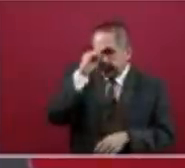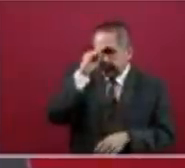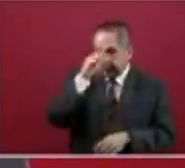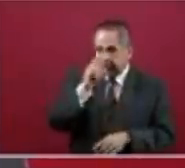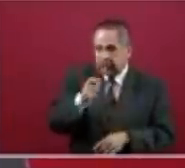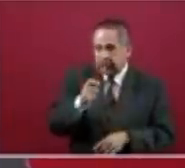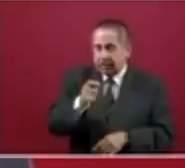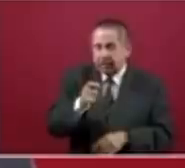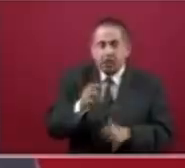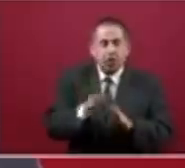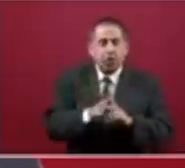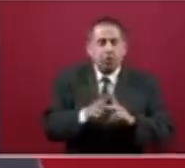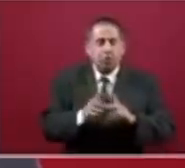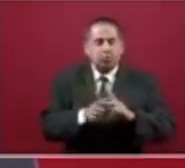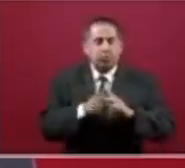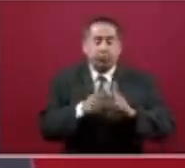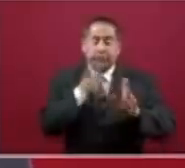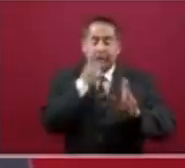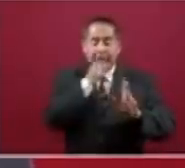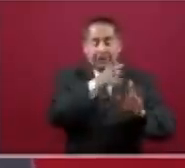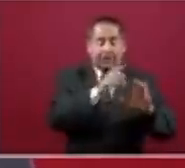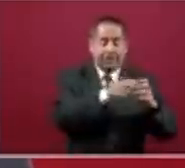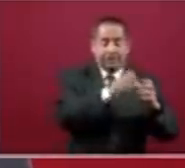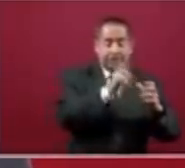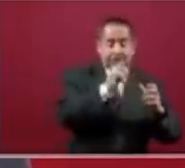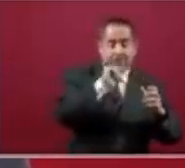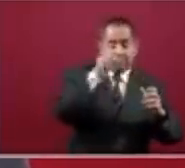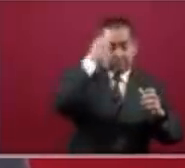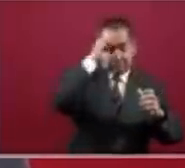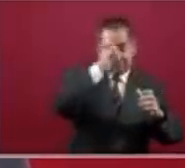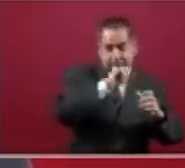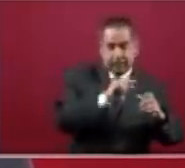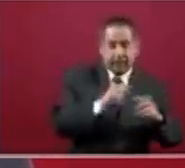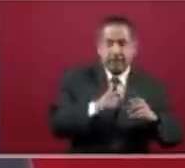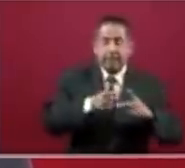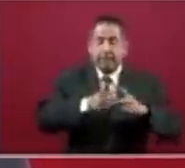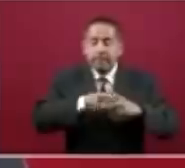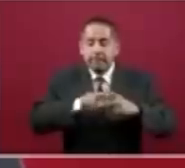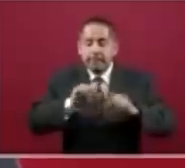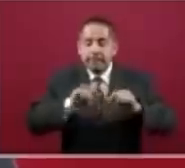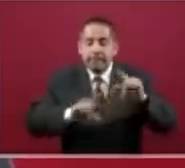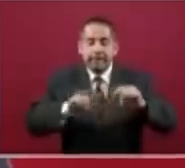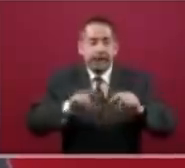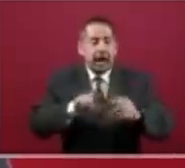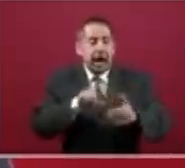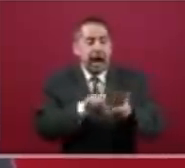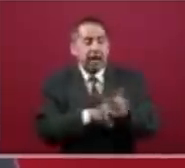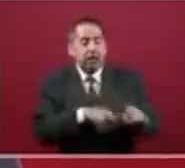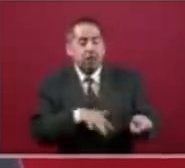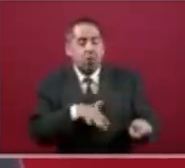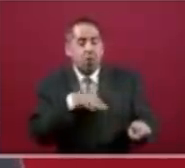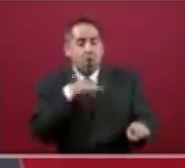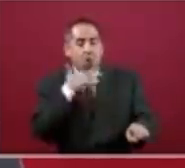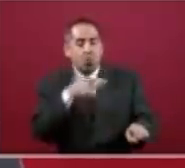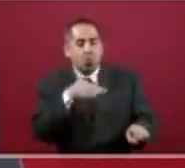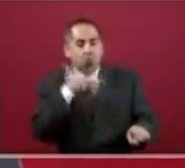la variable, como dirían los tecnócratas, la variable corrupción,